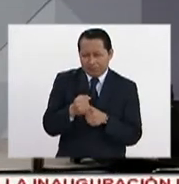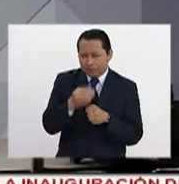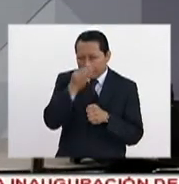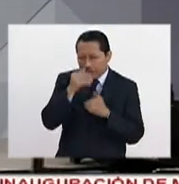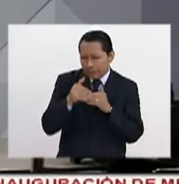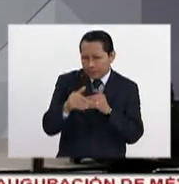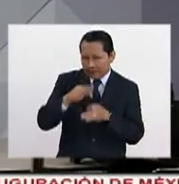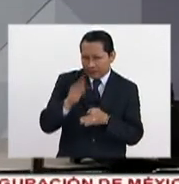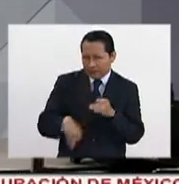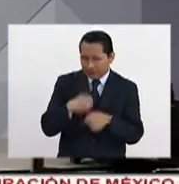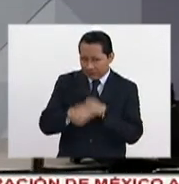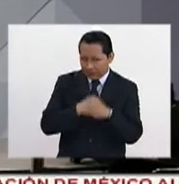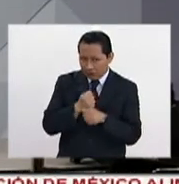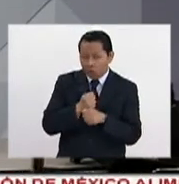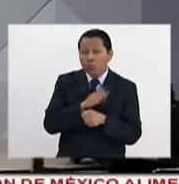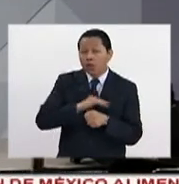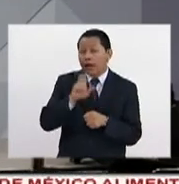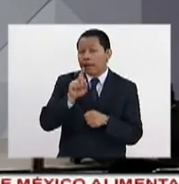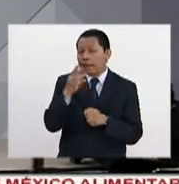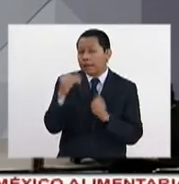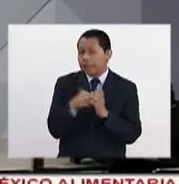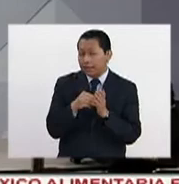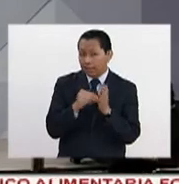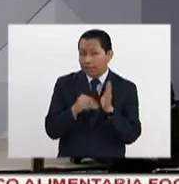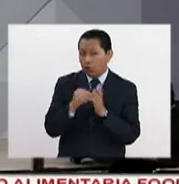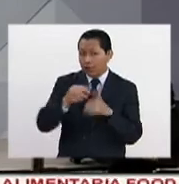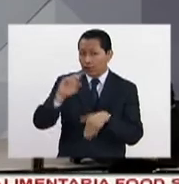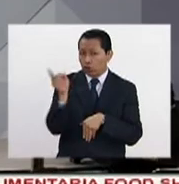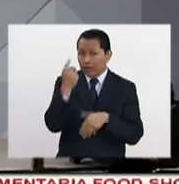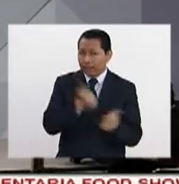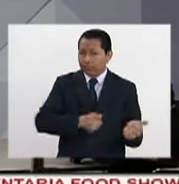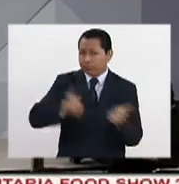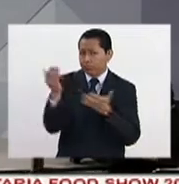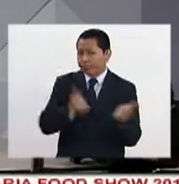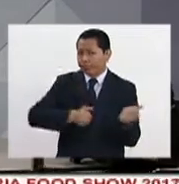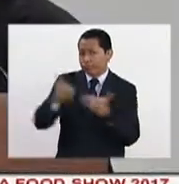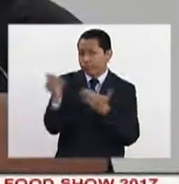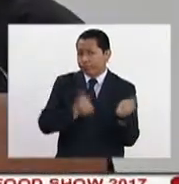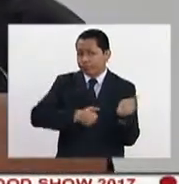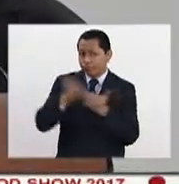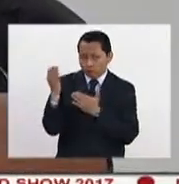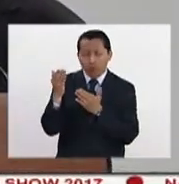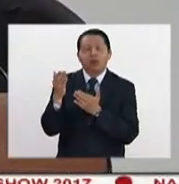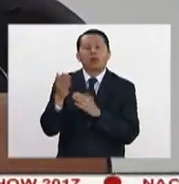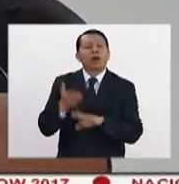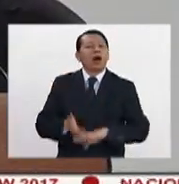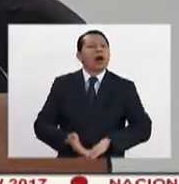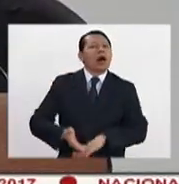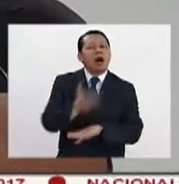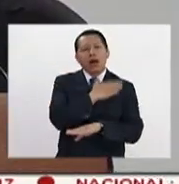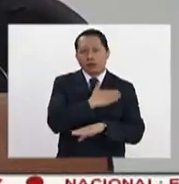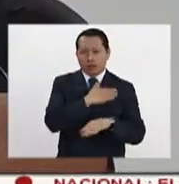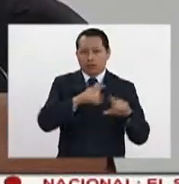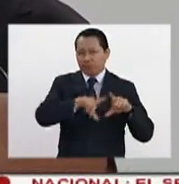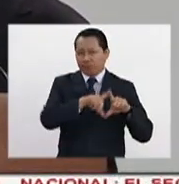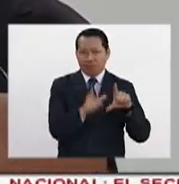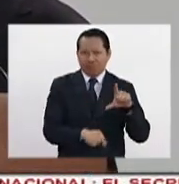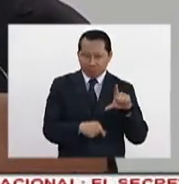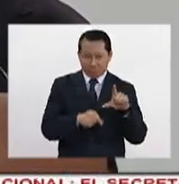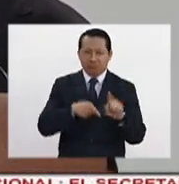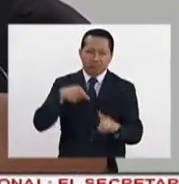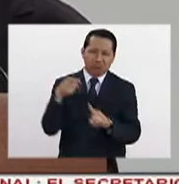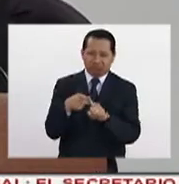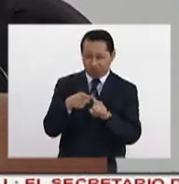alcanzarán los 33 mil millones de dólares, cantidad nunca obtenida por el país en el